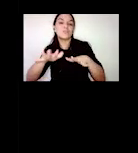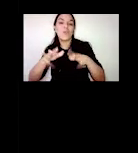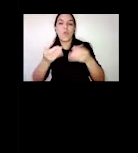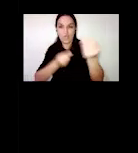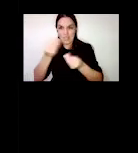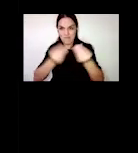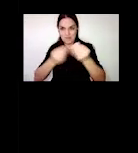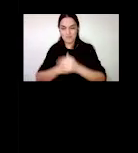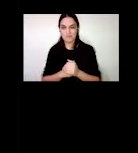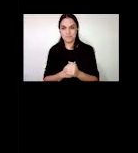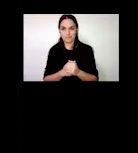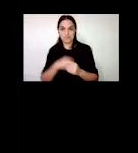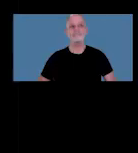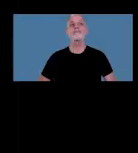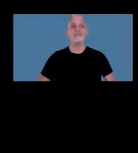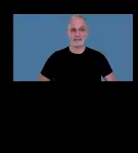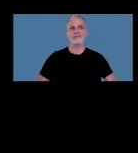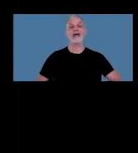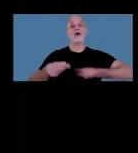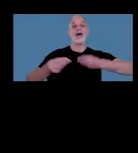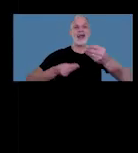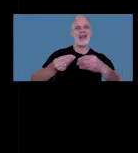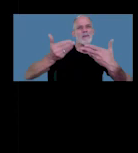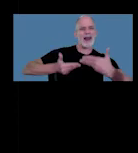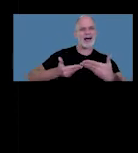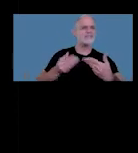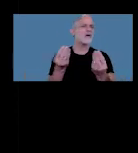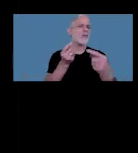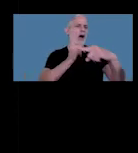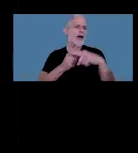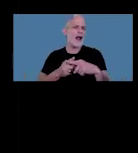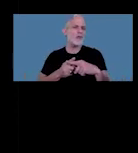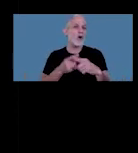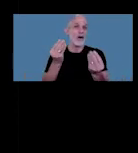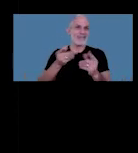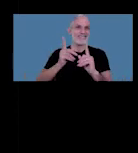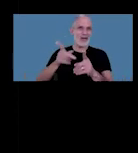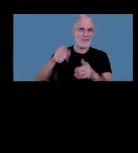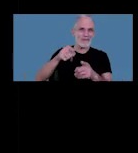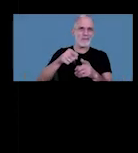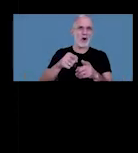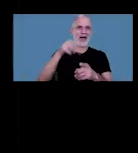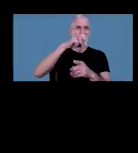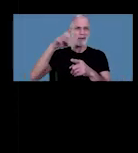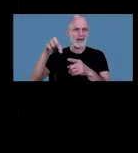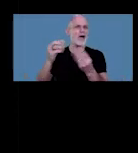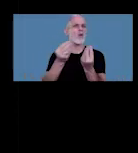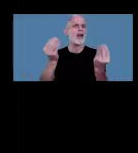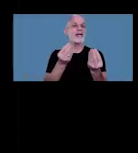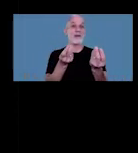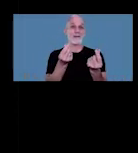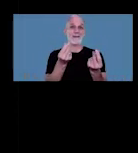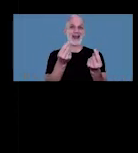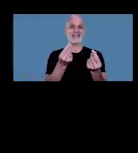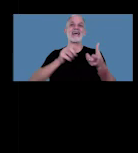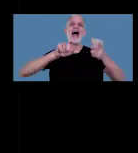el balance que se tiene que considerar para calcular este BPP, ya no cabe duda que es el balance